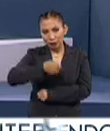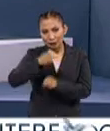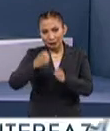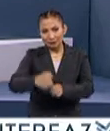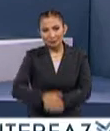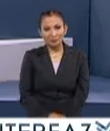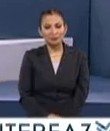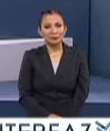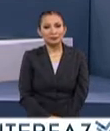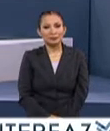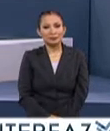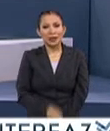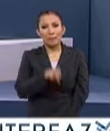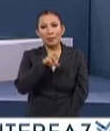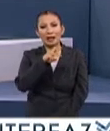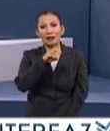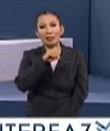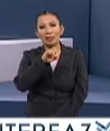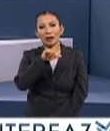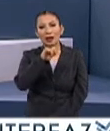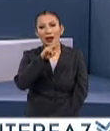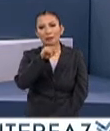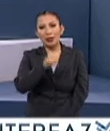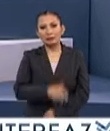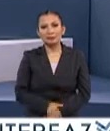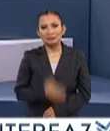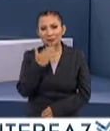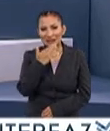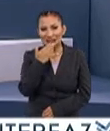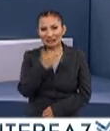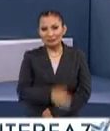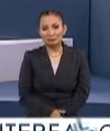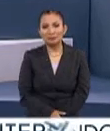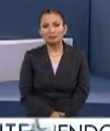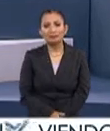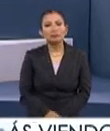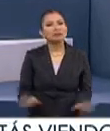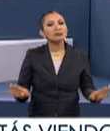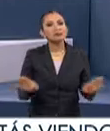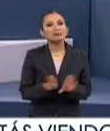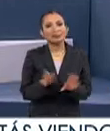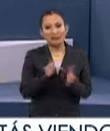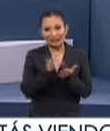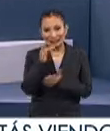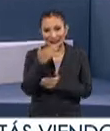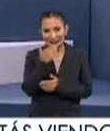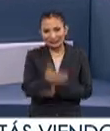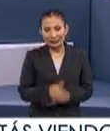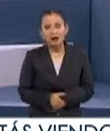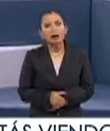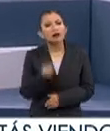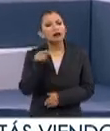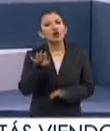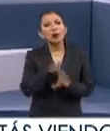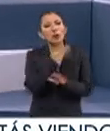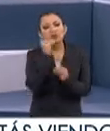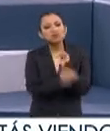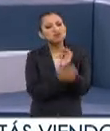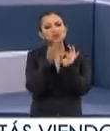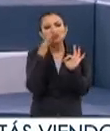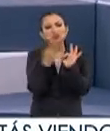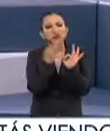¿Cómo estás, María del Carmen? Hola, muy buenos días. Bien, gracias. ¿Cómo se